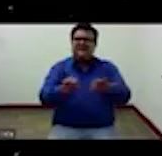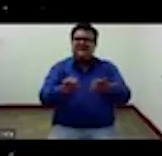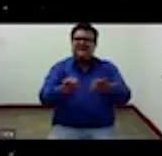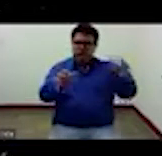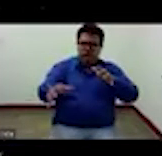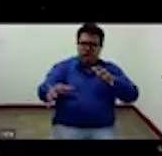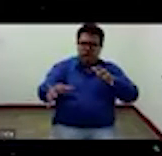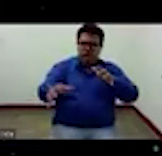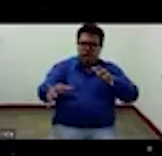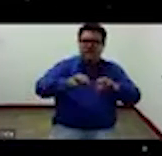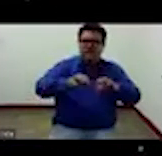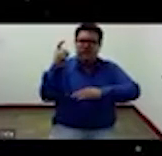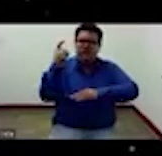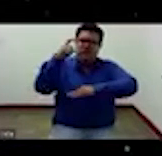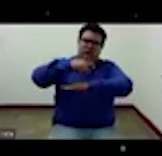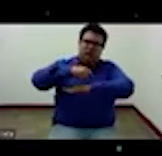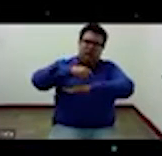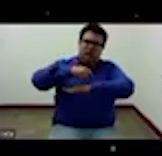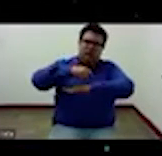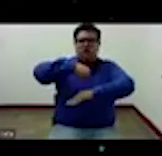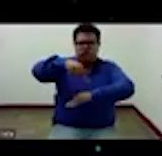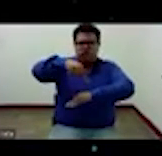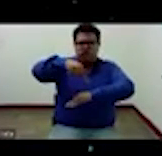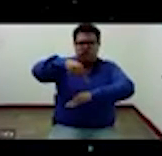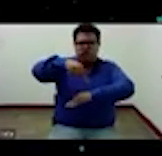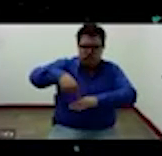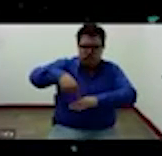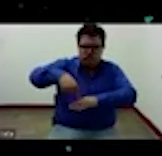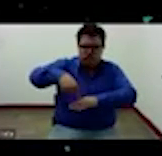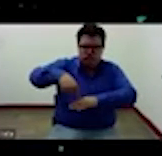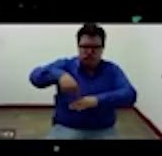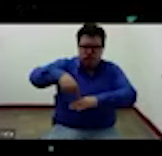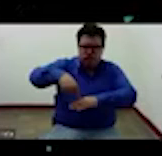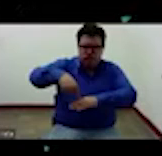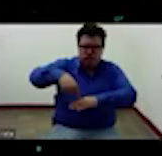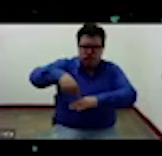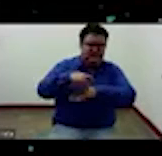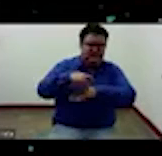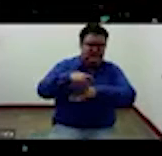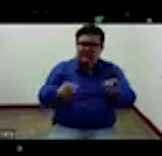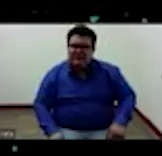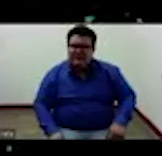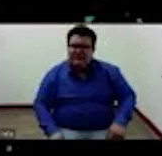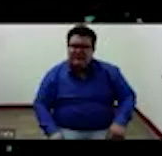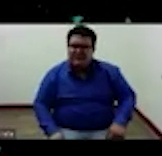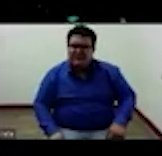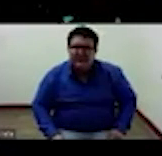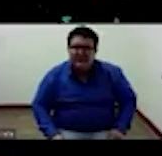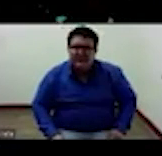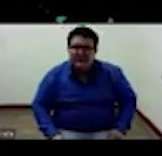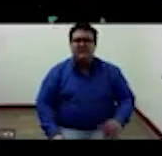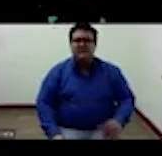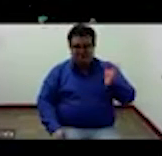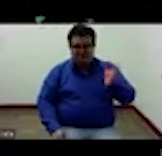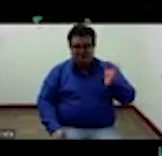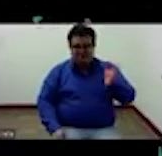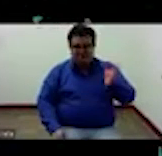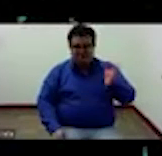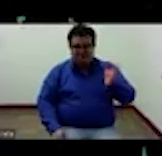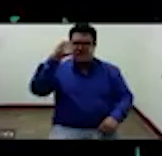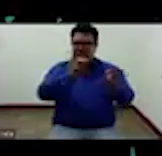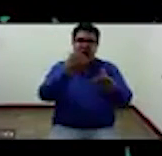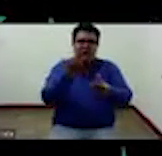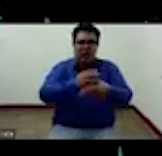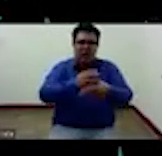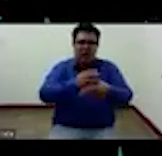extrañamente imaginario, pero un fonógrafo que quiere precisamente anular el archivo. Entonces los discos